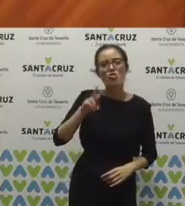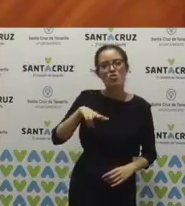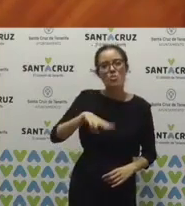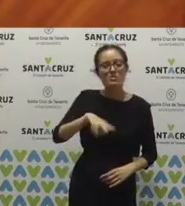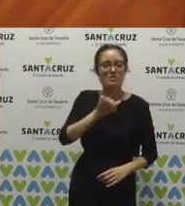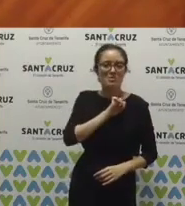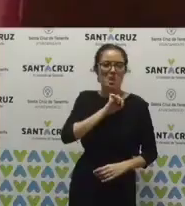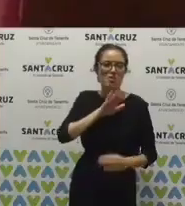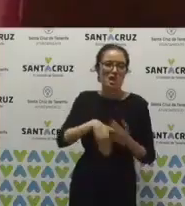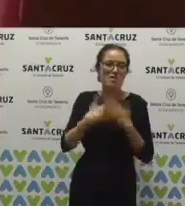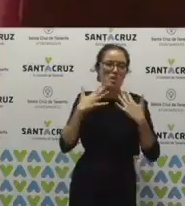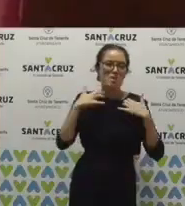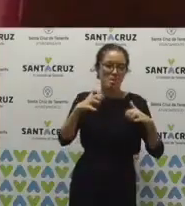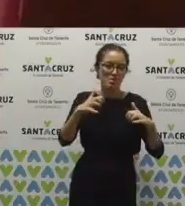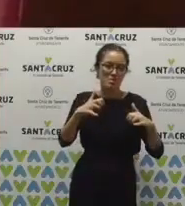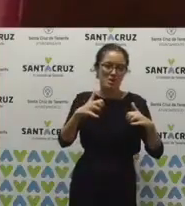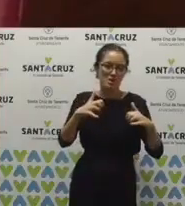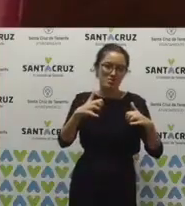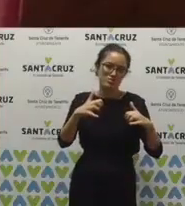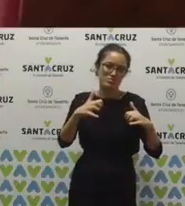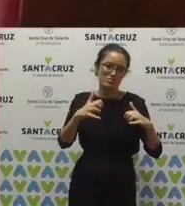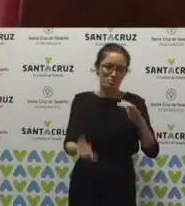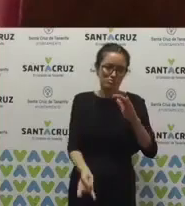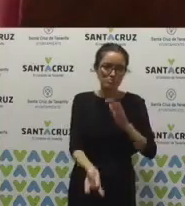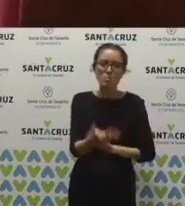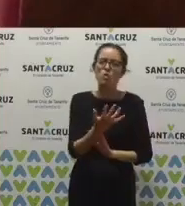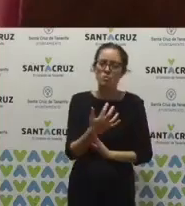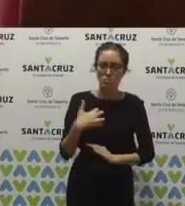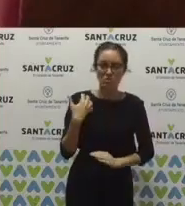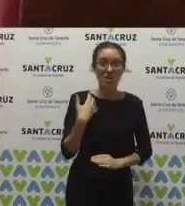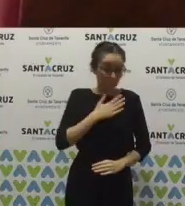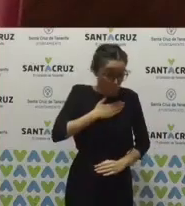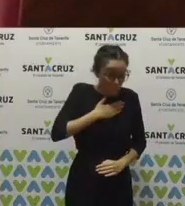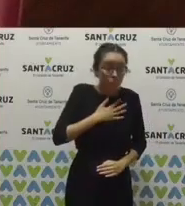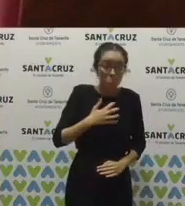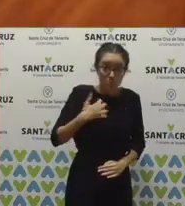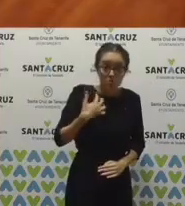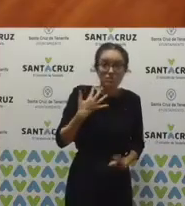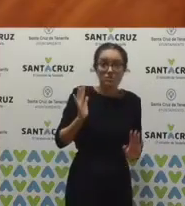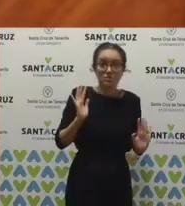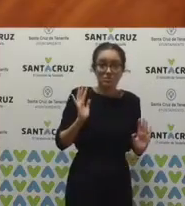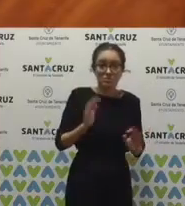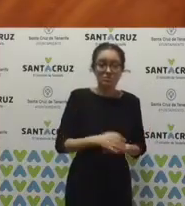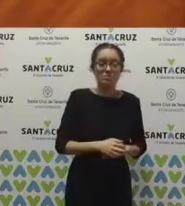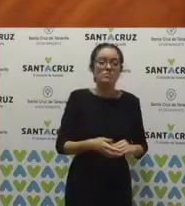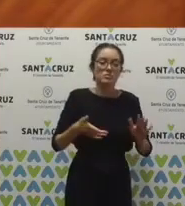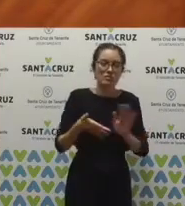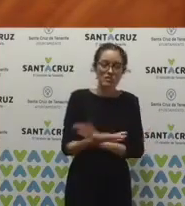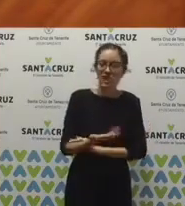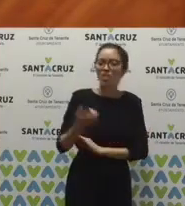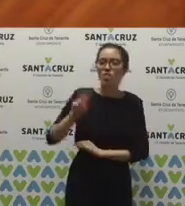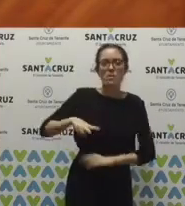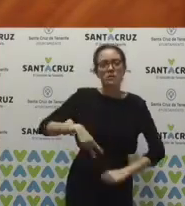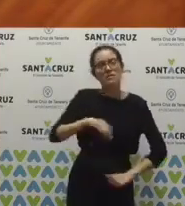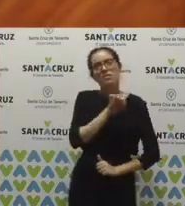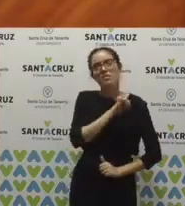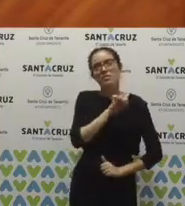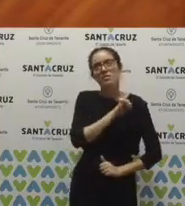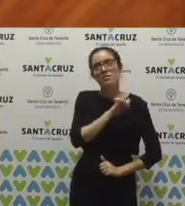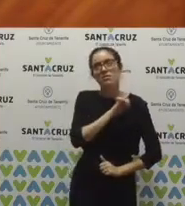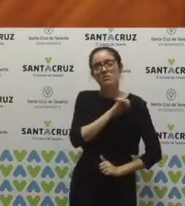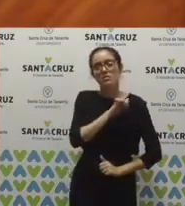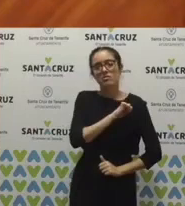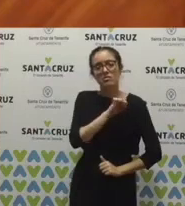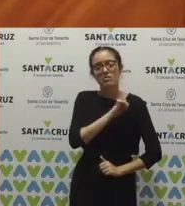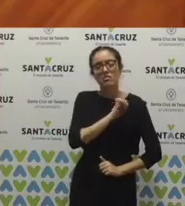pleno si molesta a mí si me molesta estar dos meses esperando por un pleno para poder traer